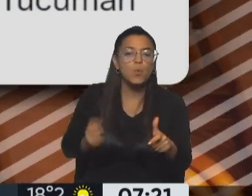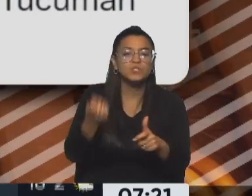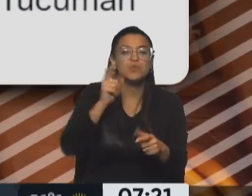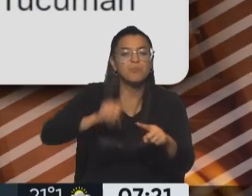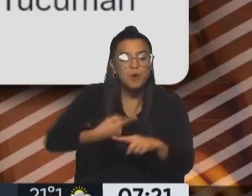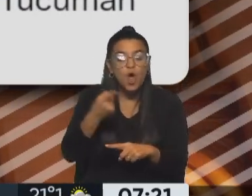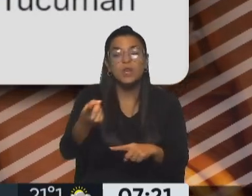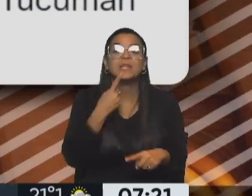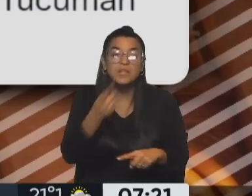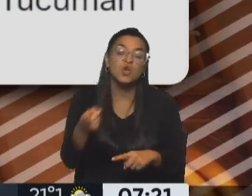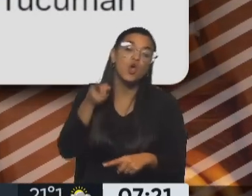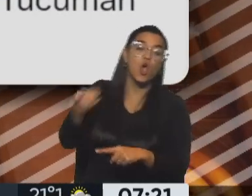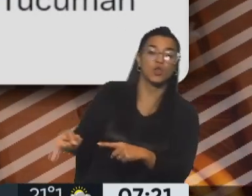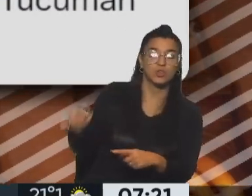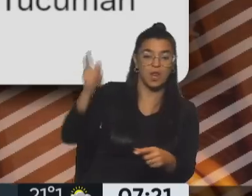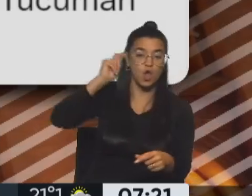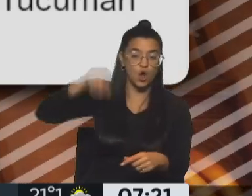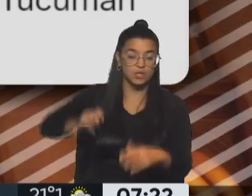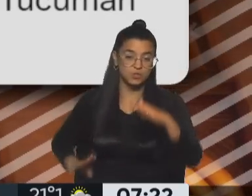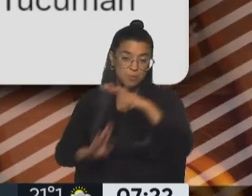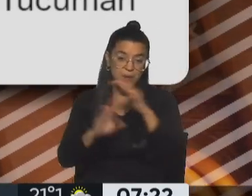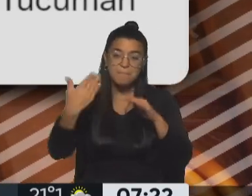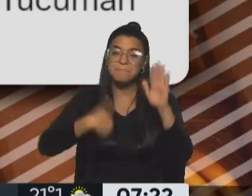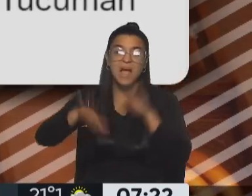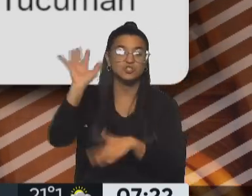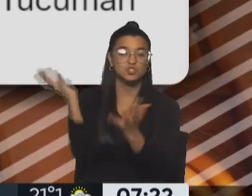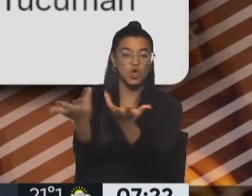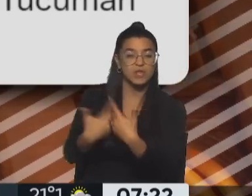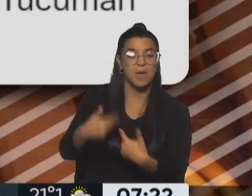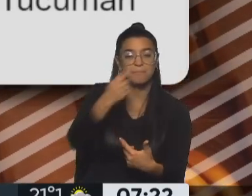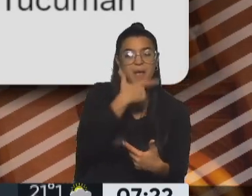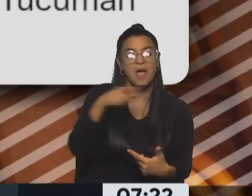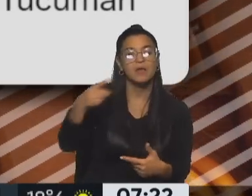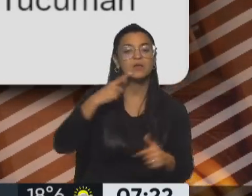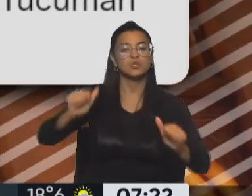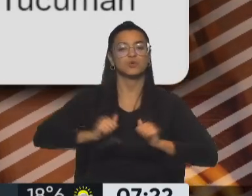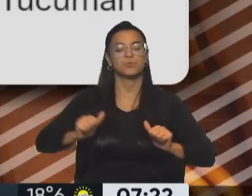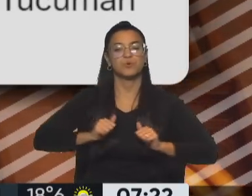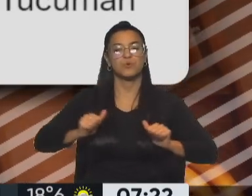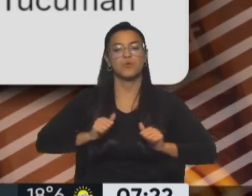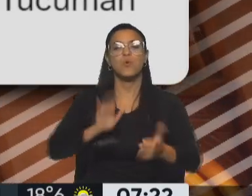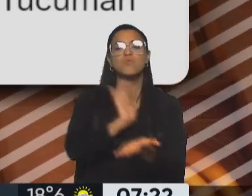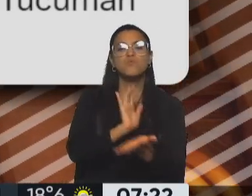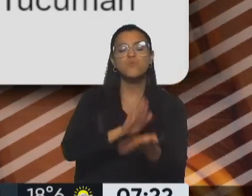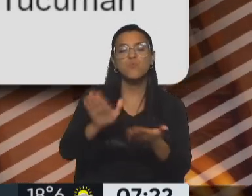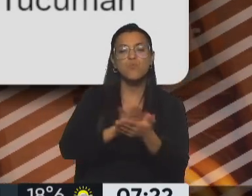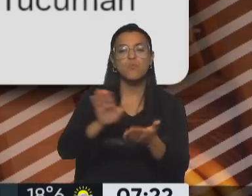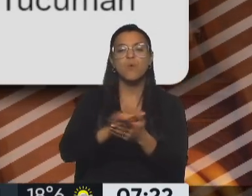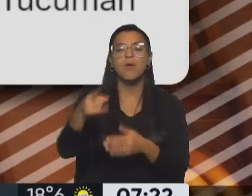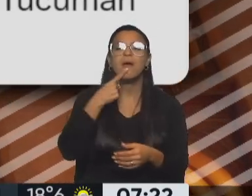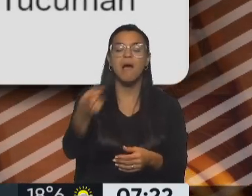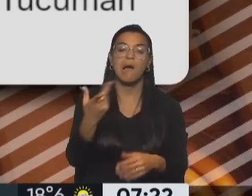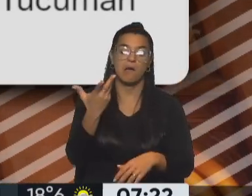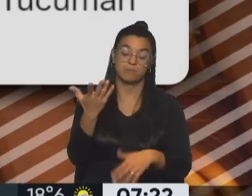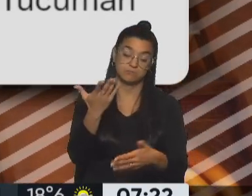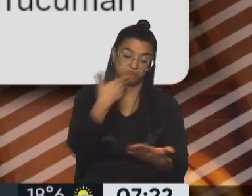los gobernadores contra la Corte Suprema, la mayoría automática macrista pone en suspenso con una nueva cautelar las